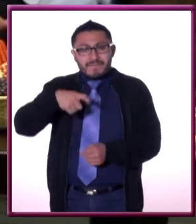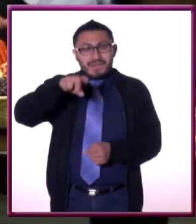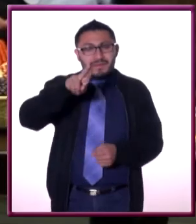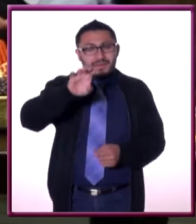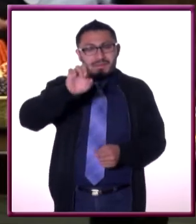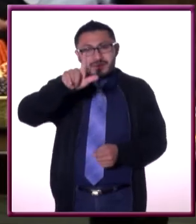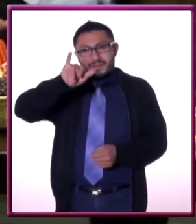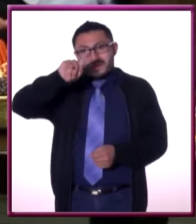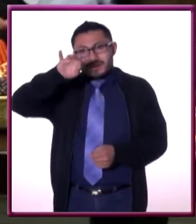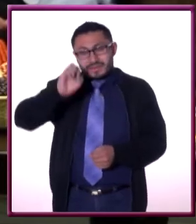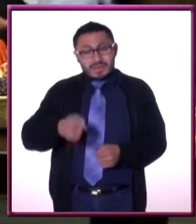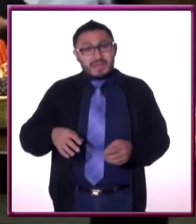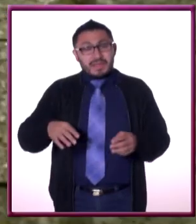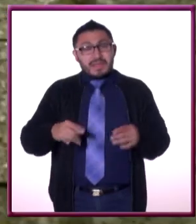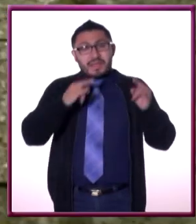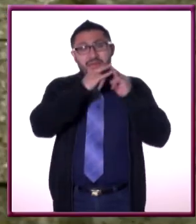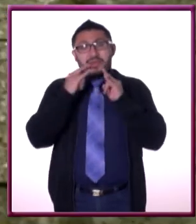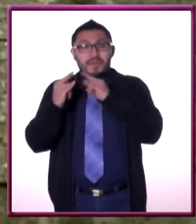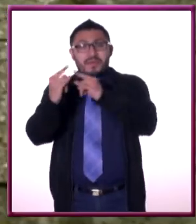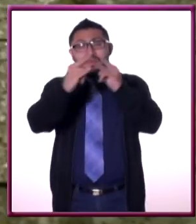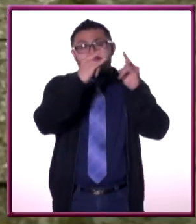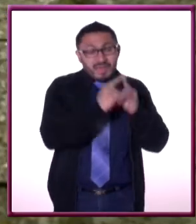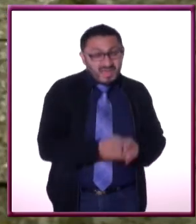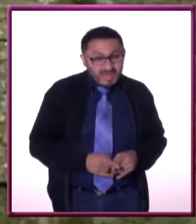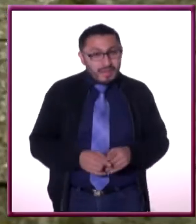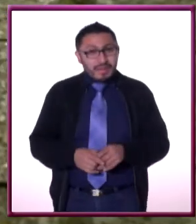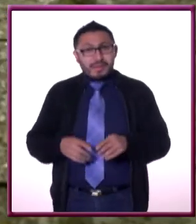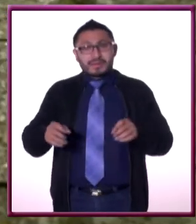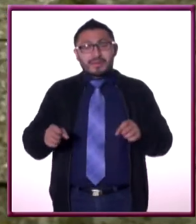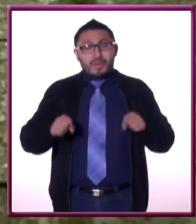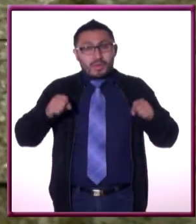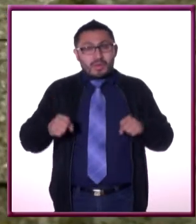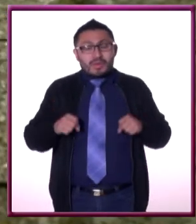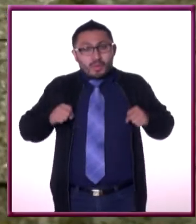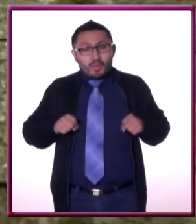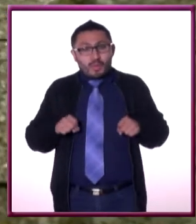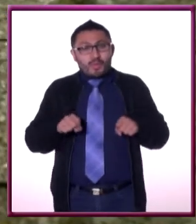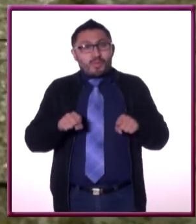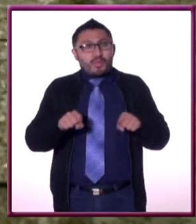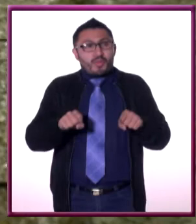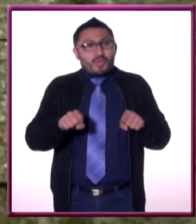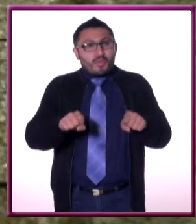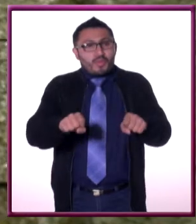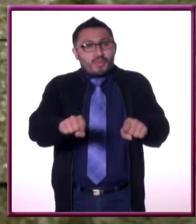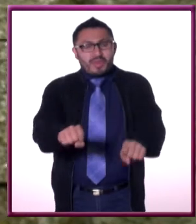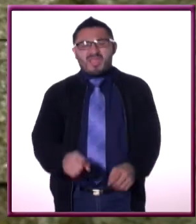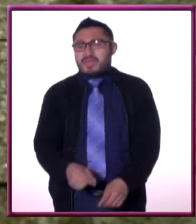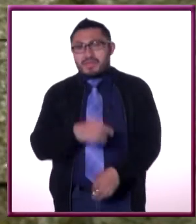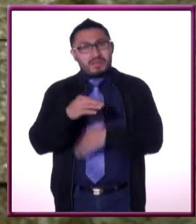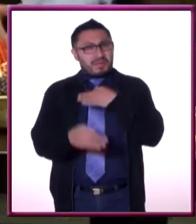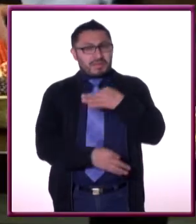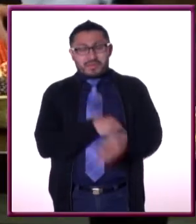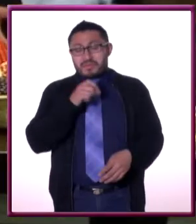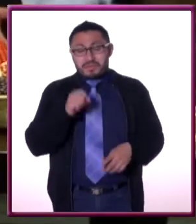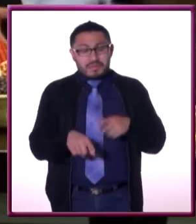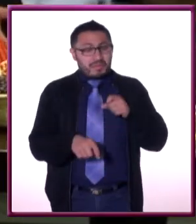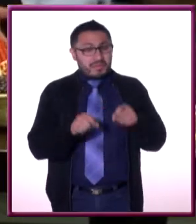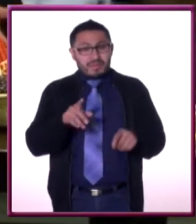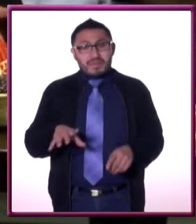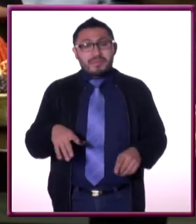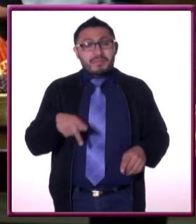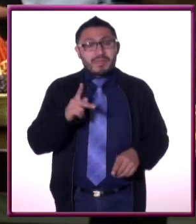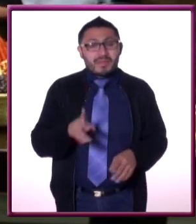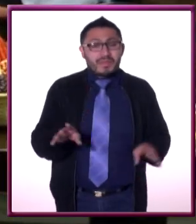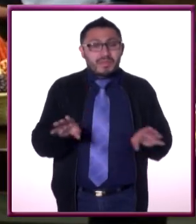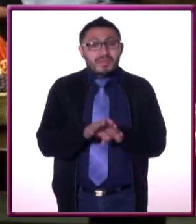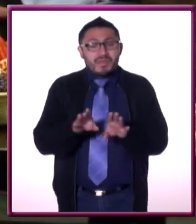quelites en los mercados sobre ruedas, incluso en los supermercados llegan a ver ya algunos quelites, sobre todo los que son cultivados. Y el detalle es luego